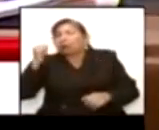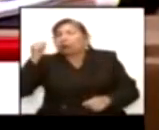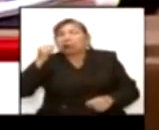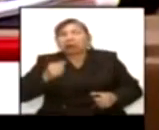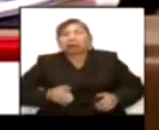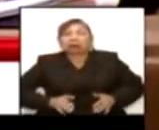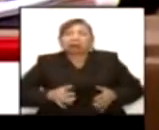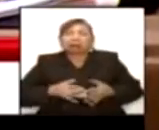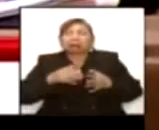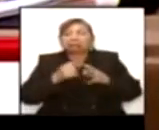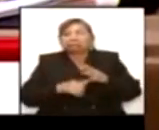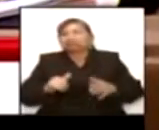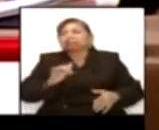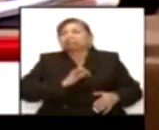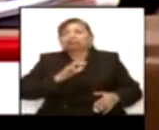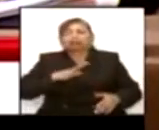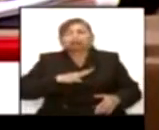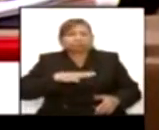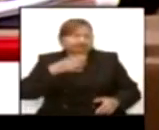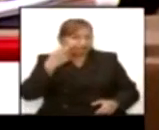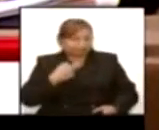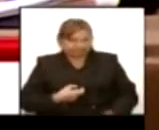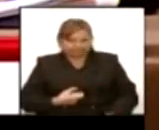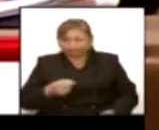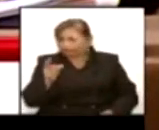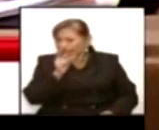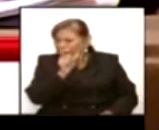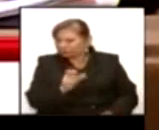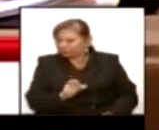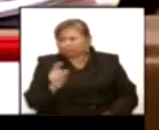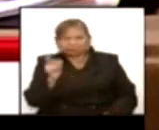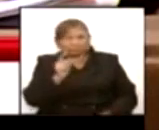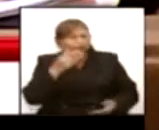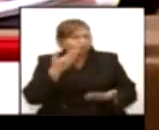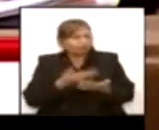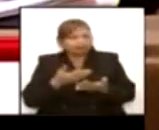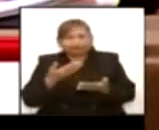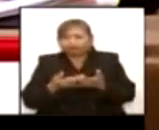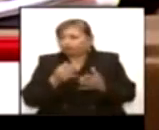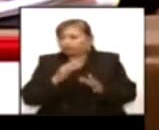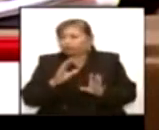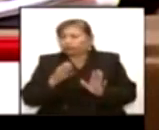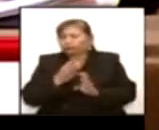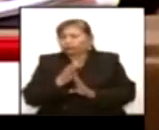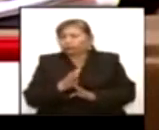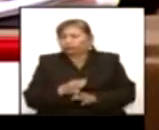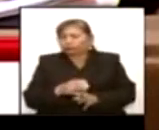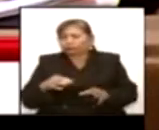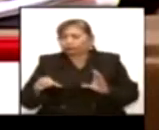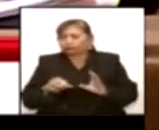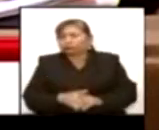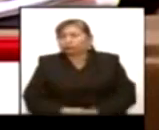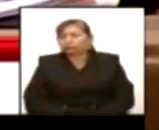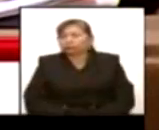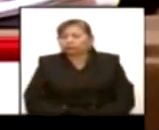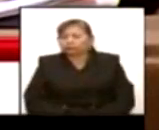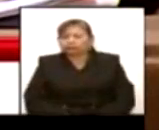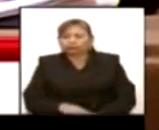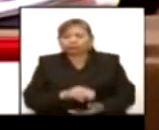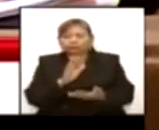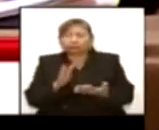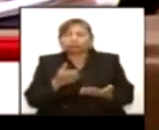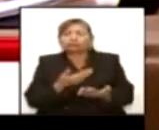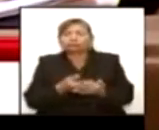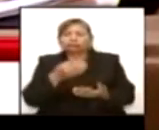a la vida y a la dignidad humana. Eso es lo que nos mueve, son los principios rectores de todo nuestro accionar. Por lo